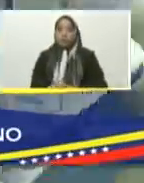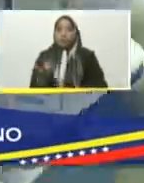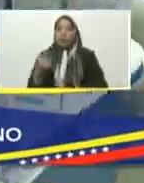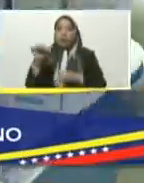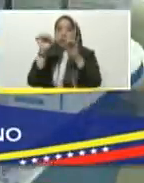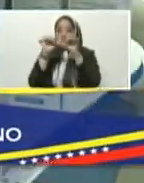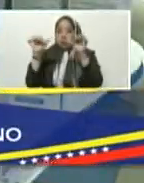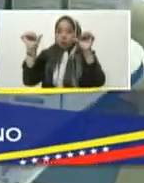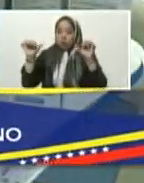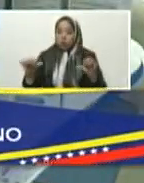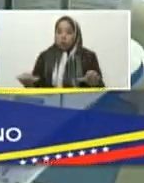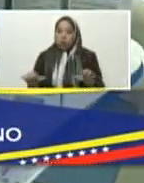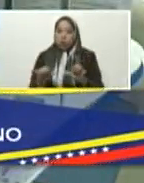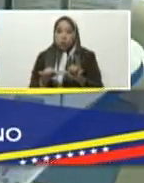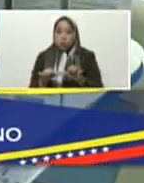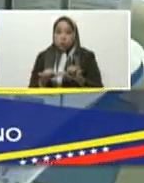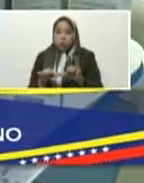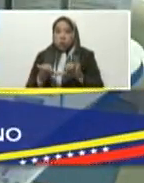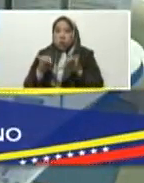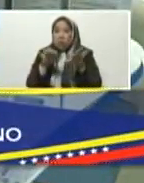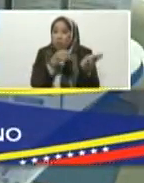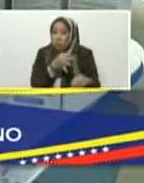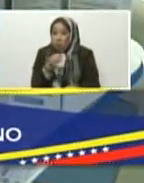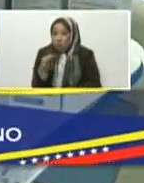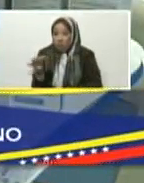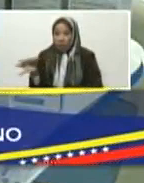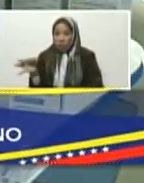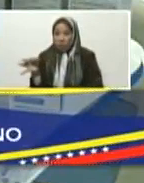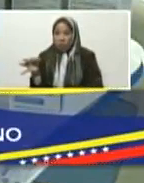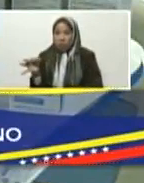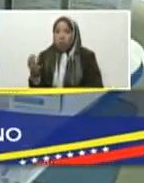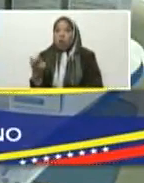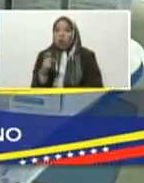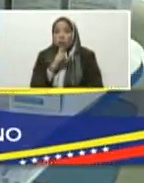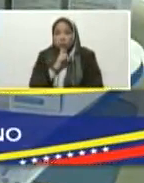funcione, impecable. ¿No? Que estamos pariendo,